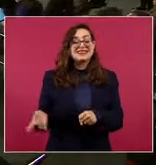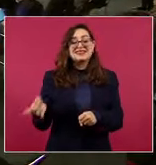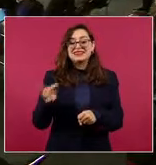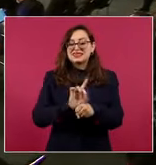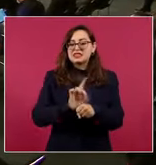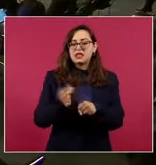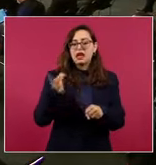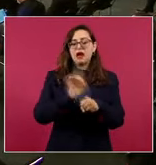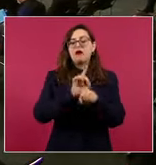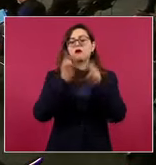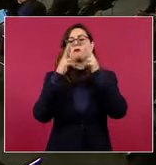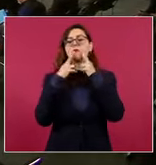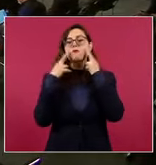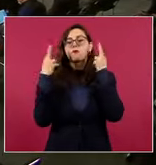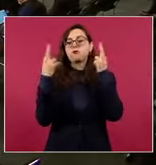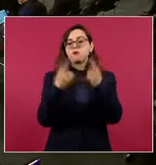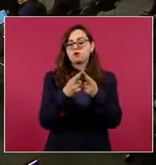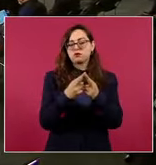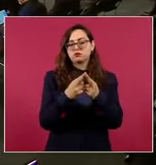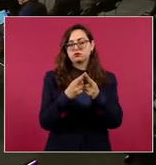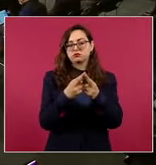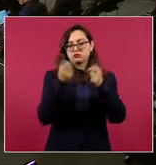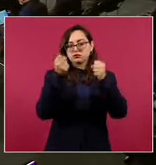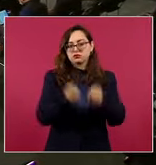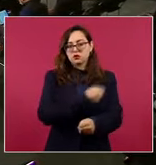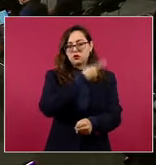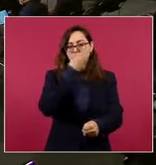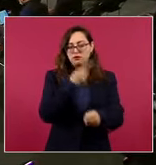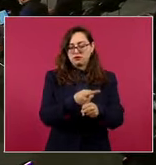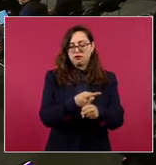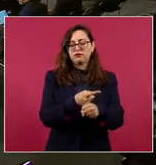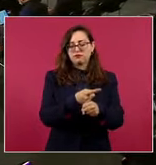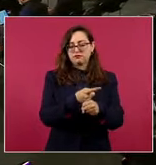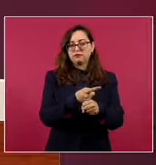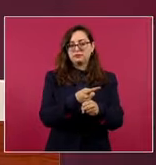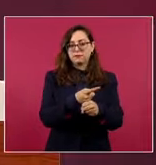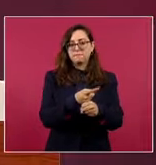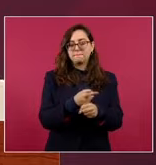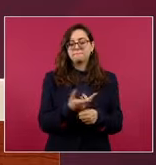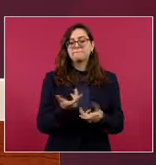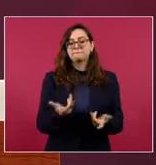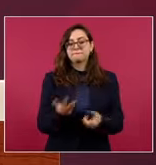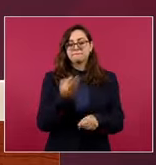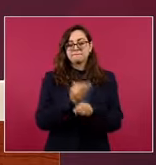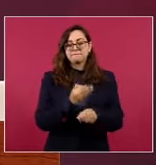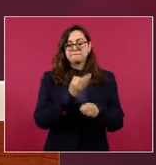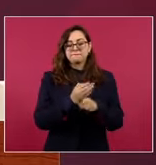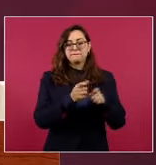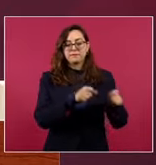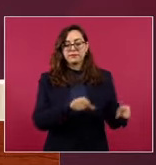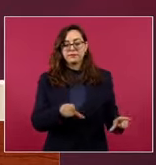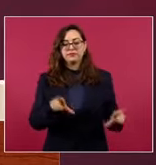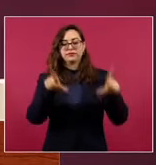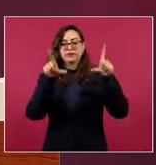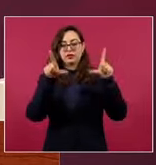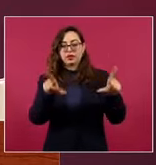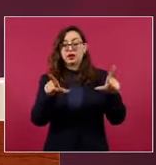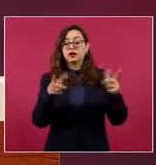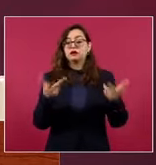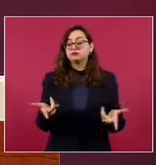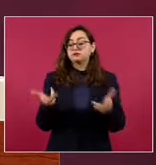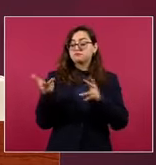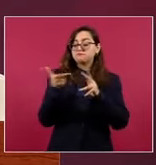seguridad. Les vamos a poner aquí la lámina de los homicidios